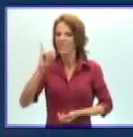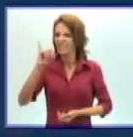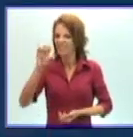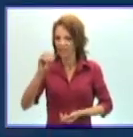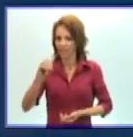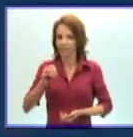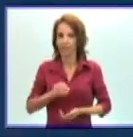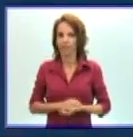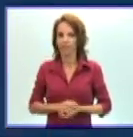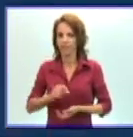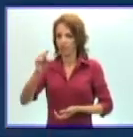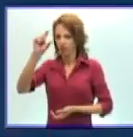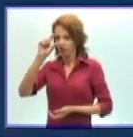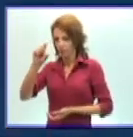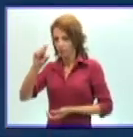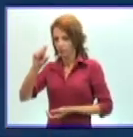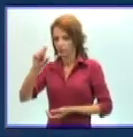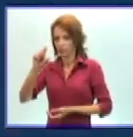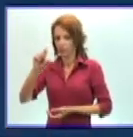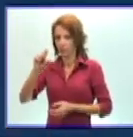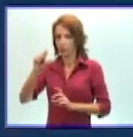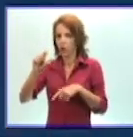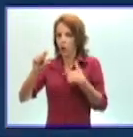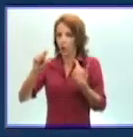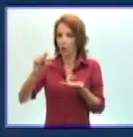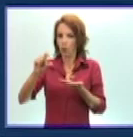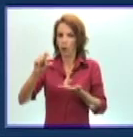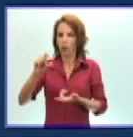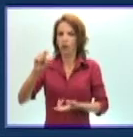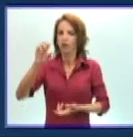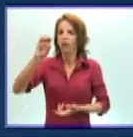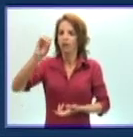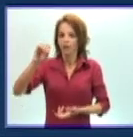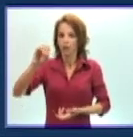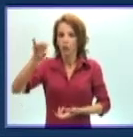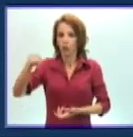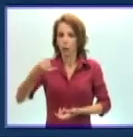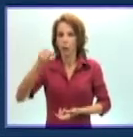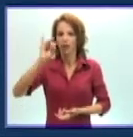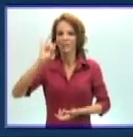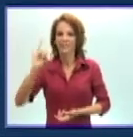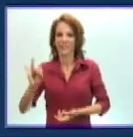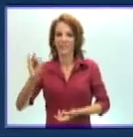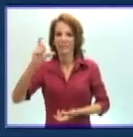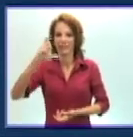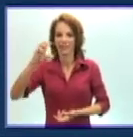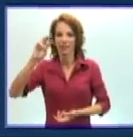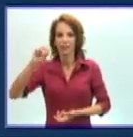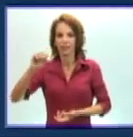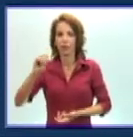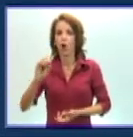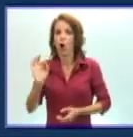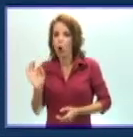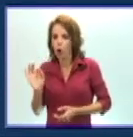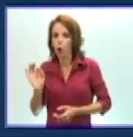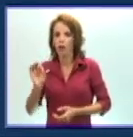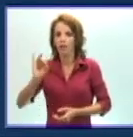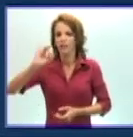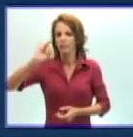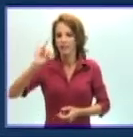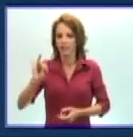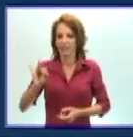fue? 0,7 centímetros o 7 milímetros. Ahora, ¿qué debemos